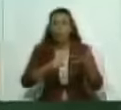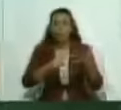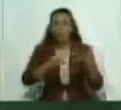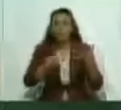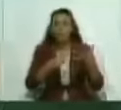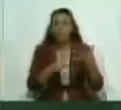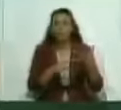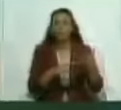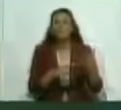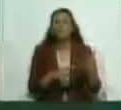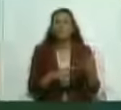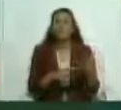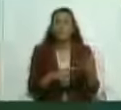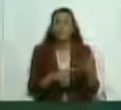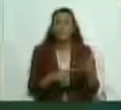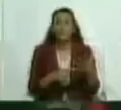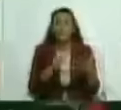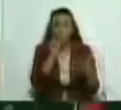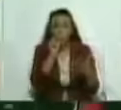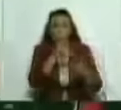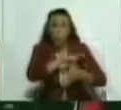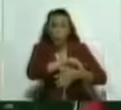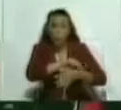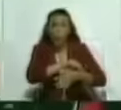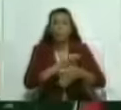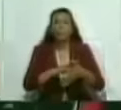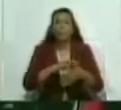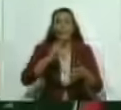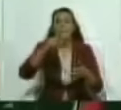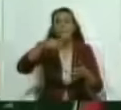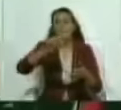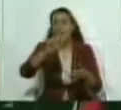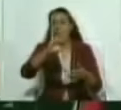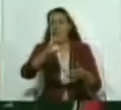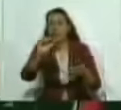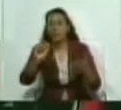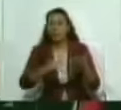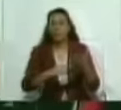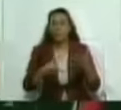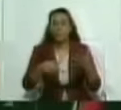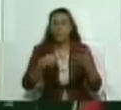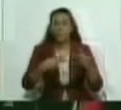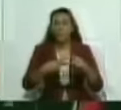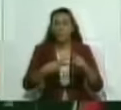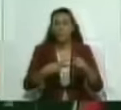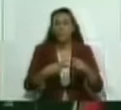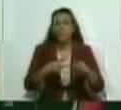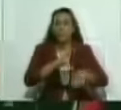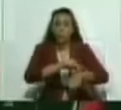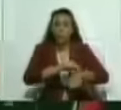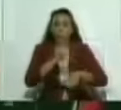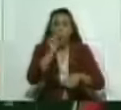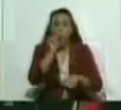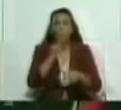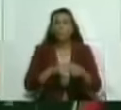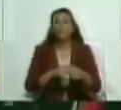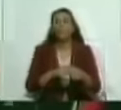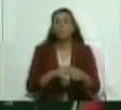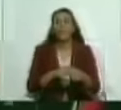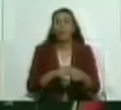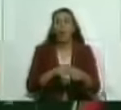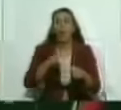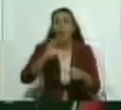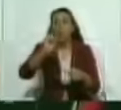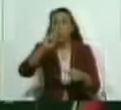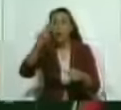Pino, el doctor y rector Parica, el doctor y rector